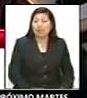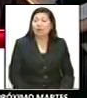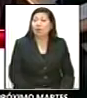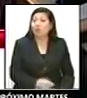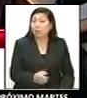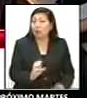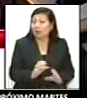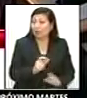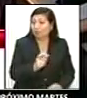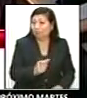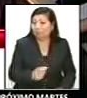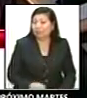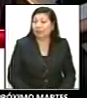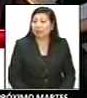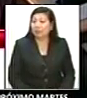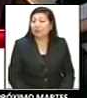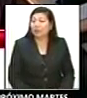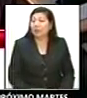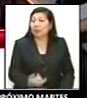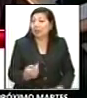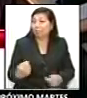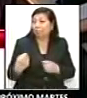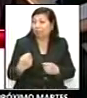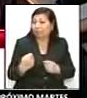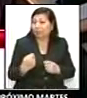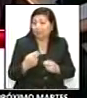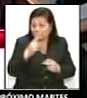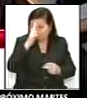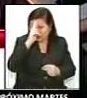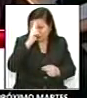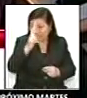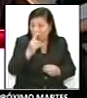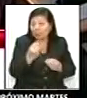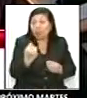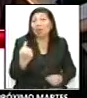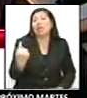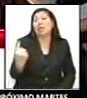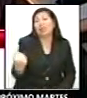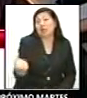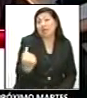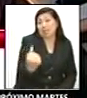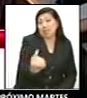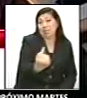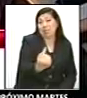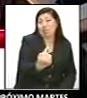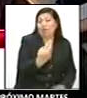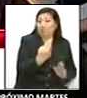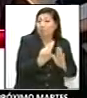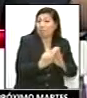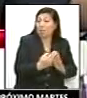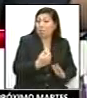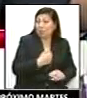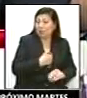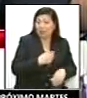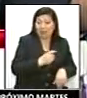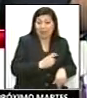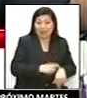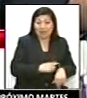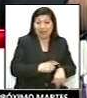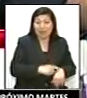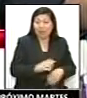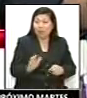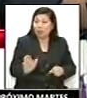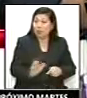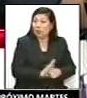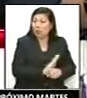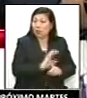ustedes congresistas están obligados a respetar, porque cada uno representa al mismo tiempo a la totalidad